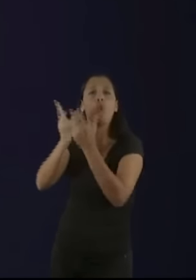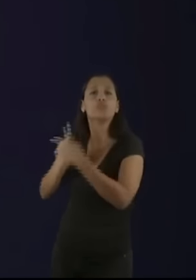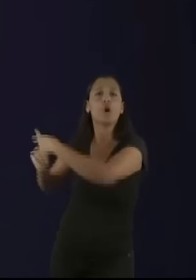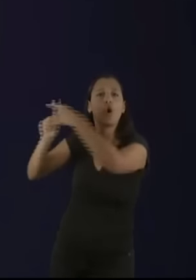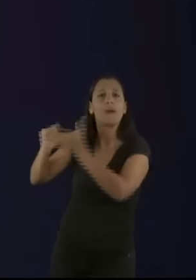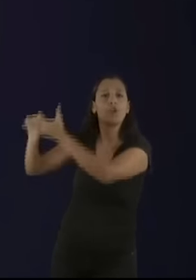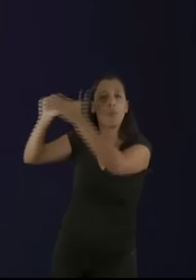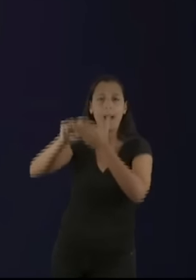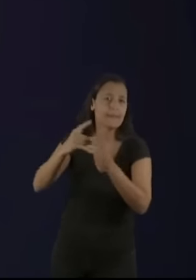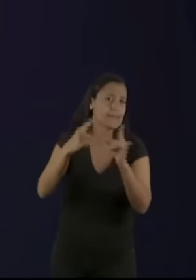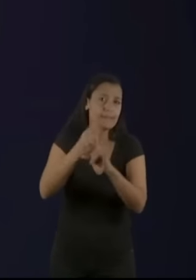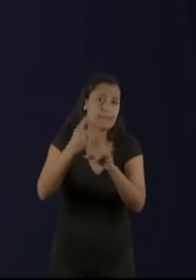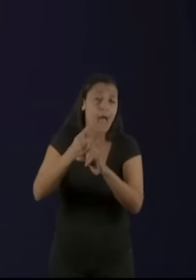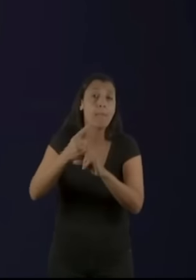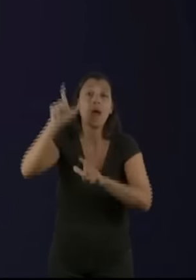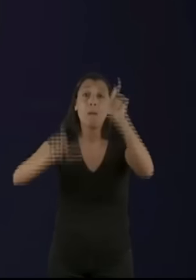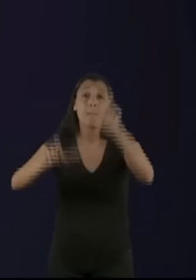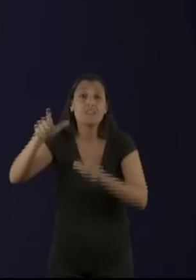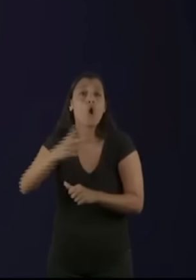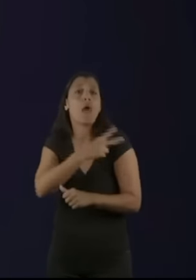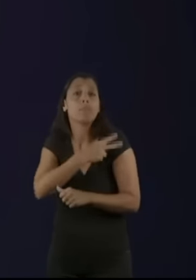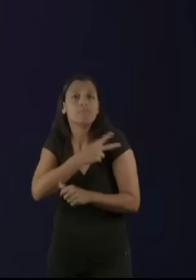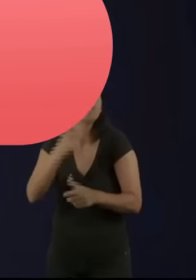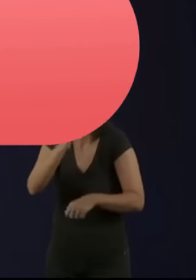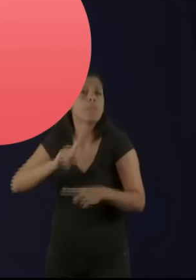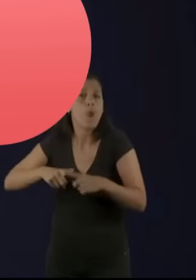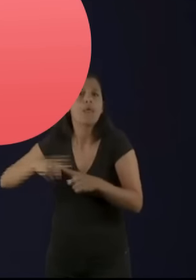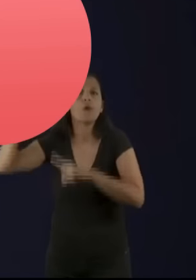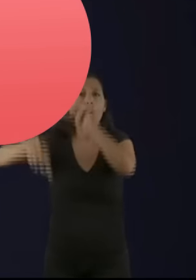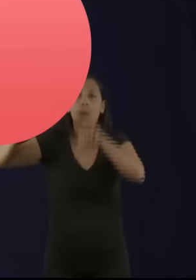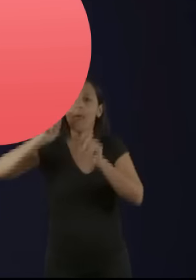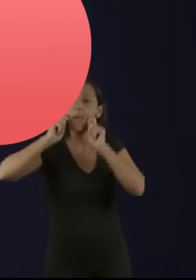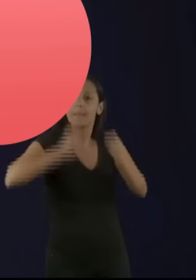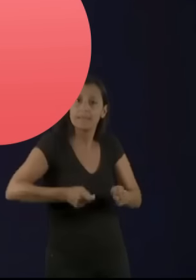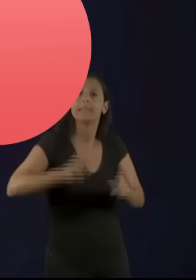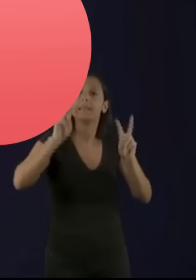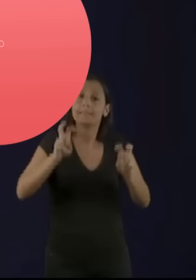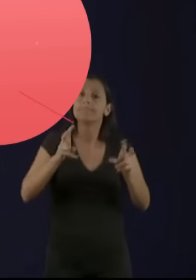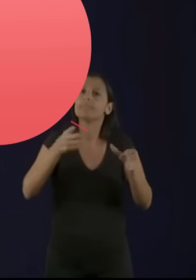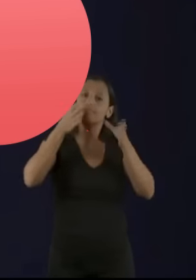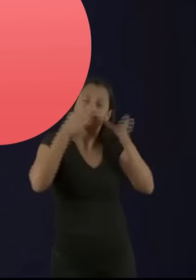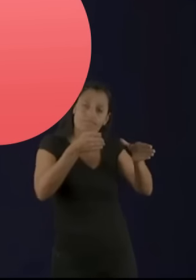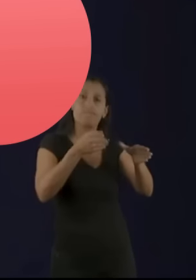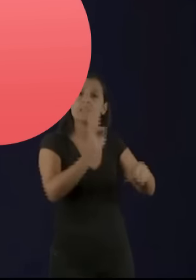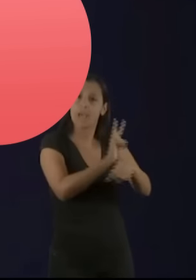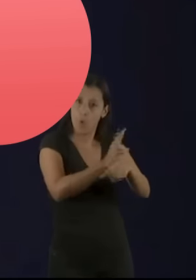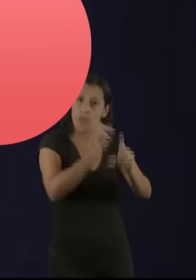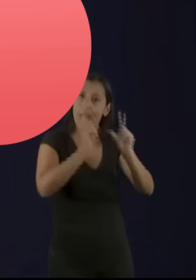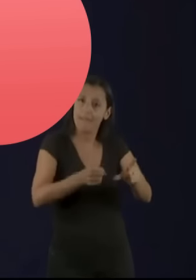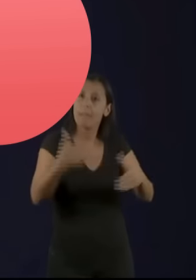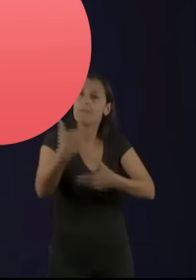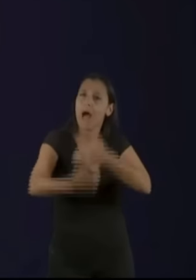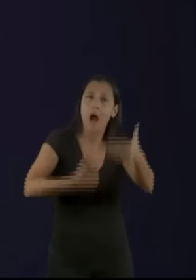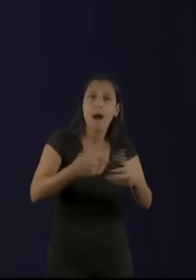eh funcionarios que vienen del exterior y puntualmente se han tratado temas de seguridad y de avances en materia